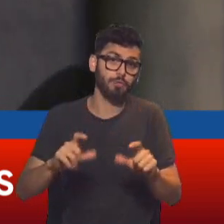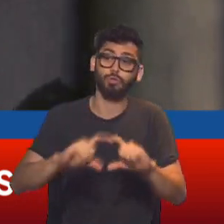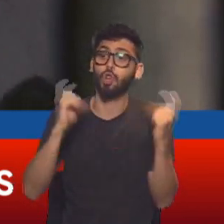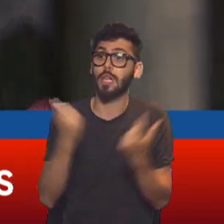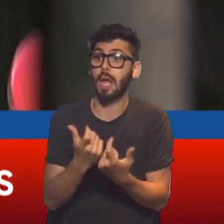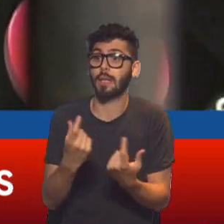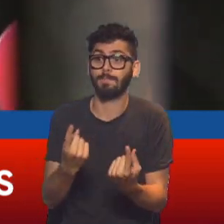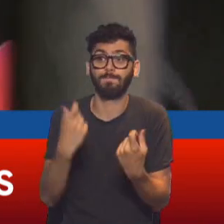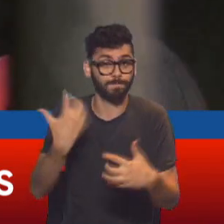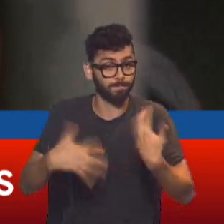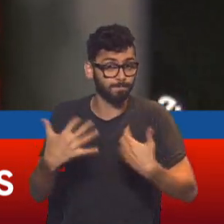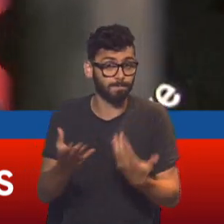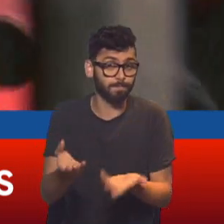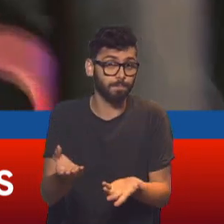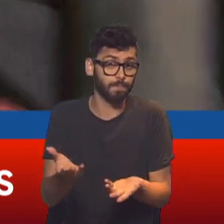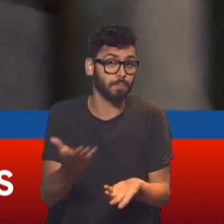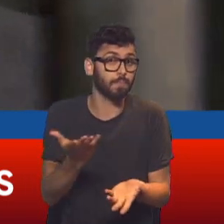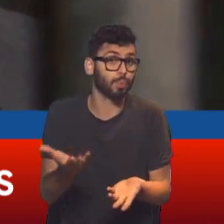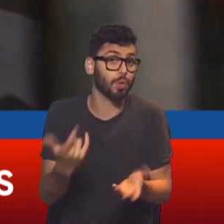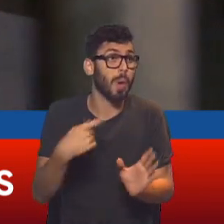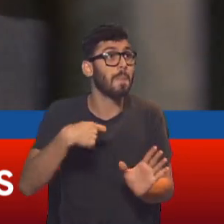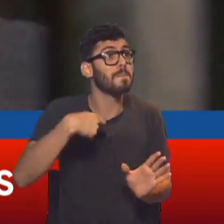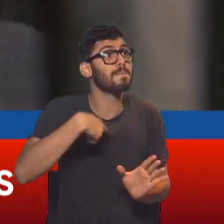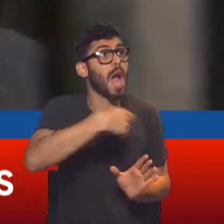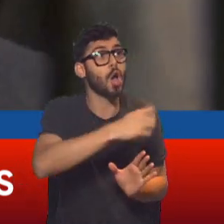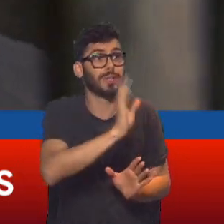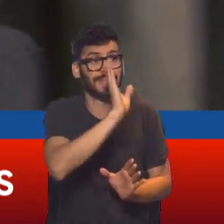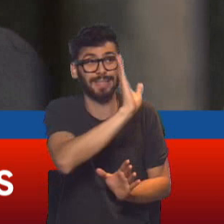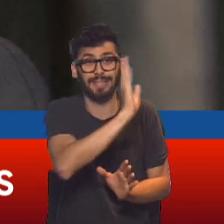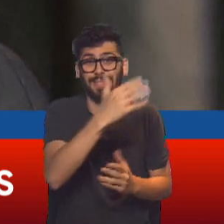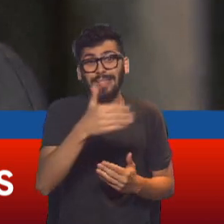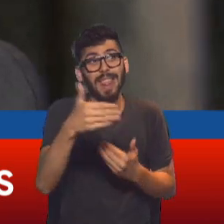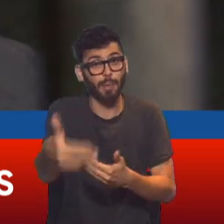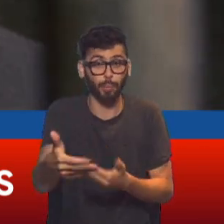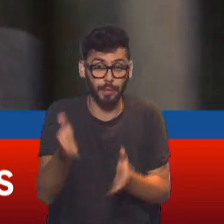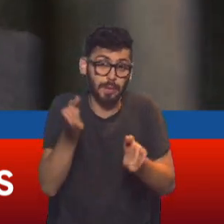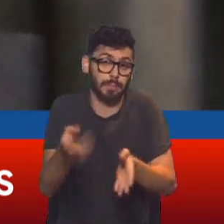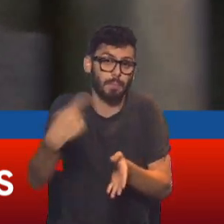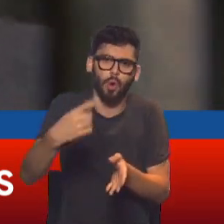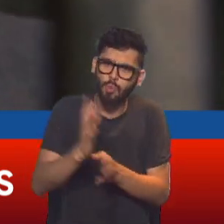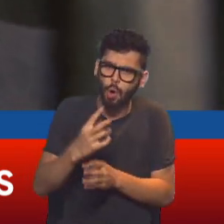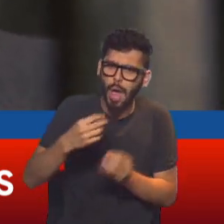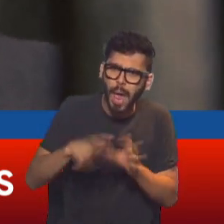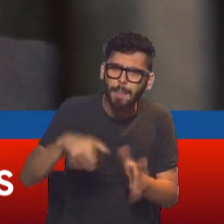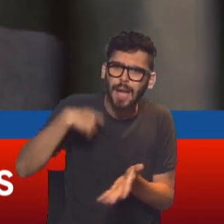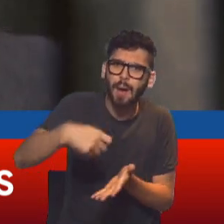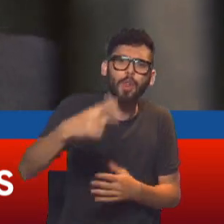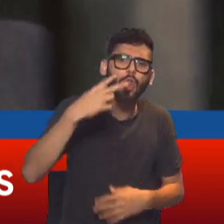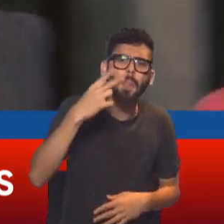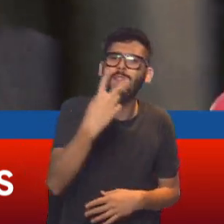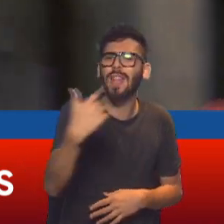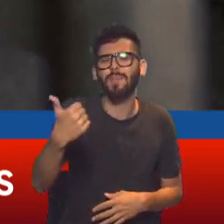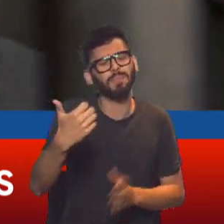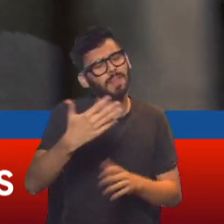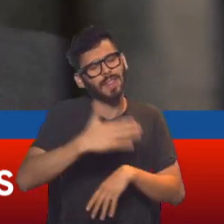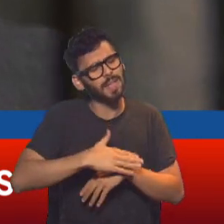atender, en ese marco la prórroga de los pagos es absolutamente necesaria. ¿Sería 2026? Al margen de los tiempos